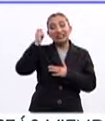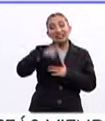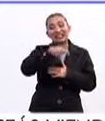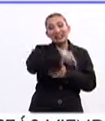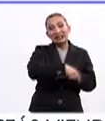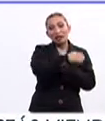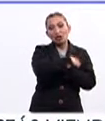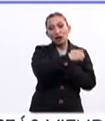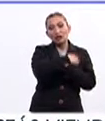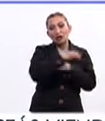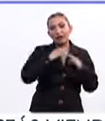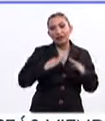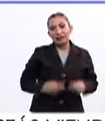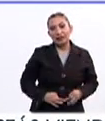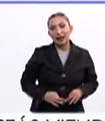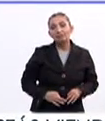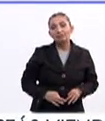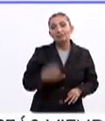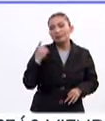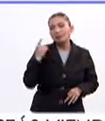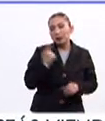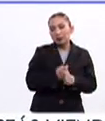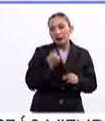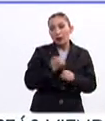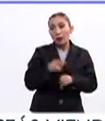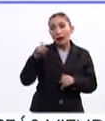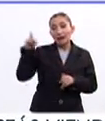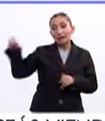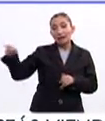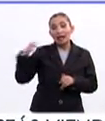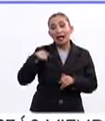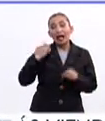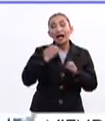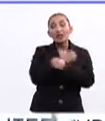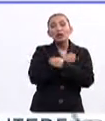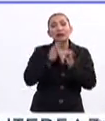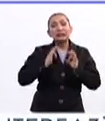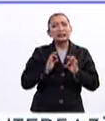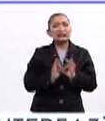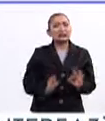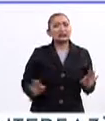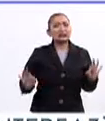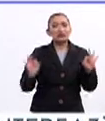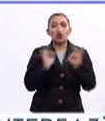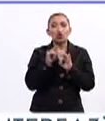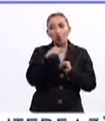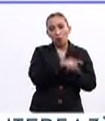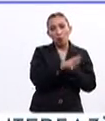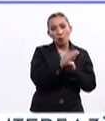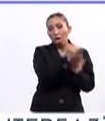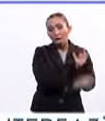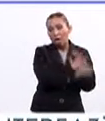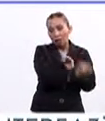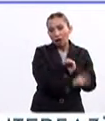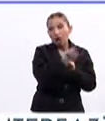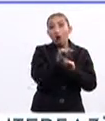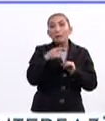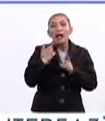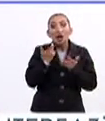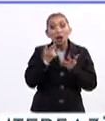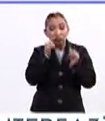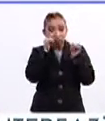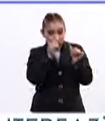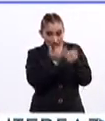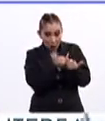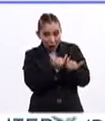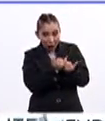es aquí la educación física. Para empezar, allá la educación física es súper importante. No digo que aquí no sea, pero siento que no se le da